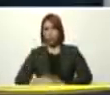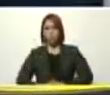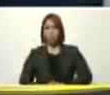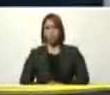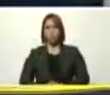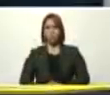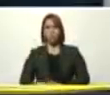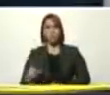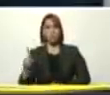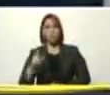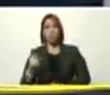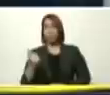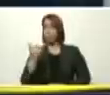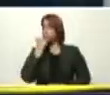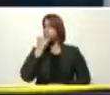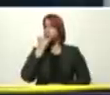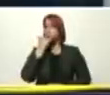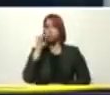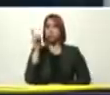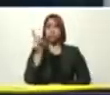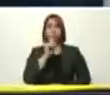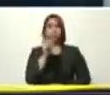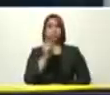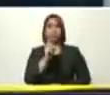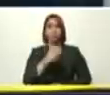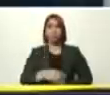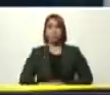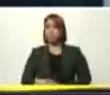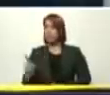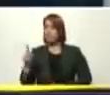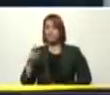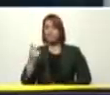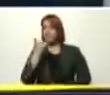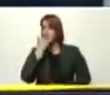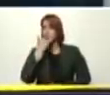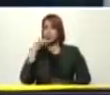Que no se equivoquen. Que no se equivoquen.